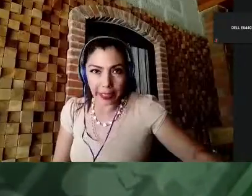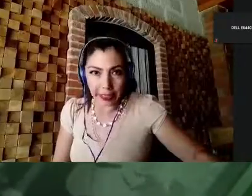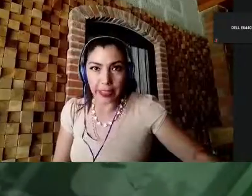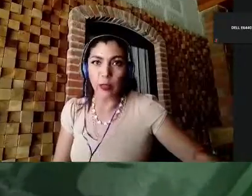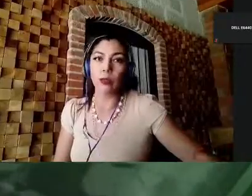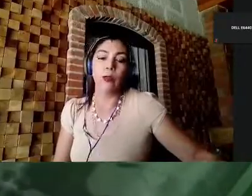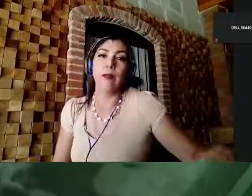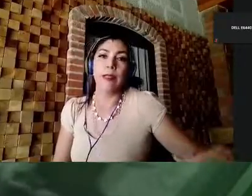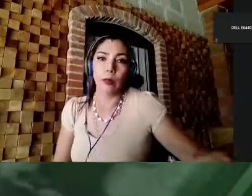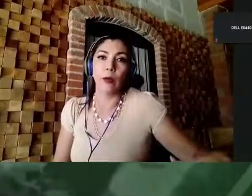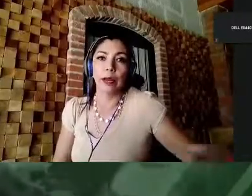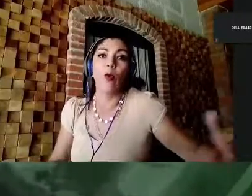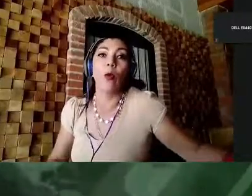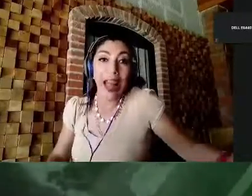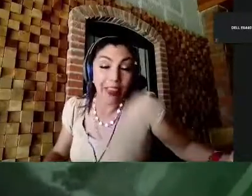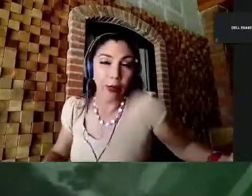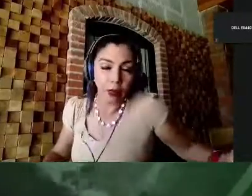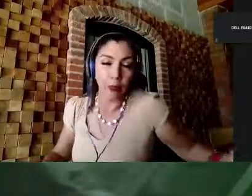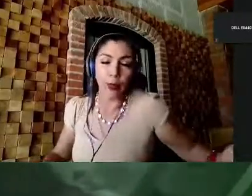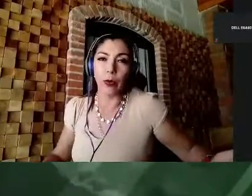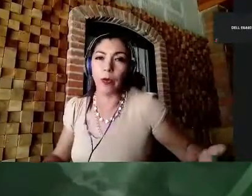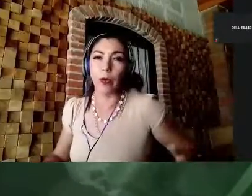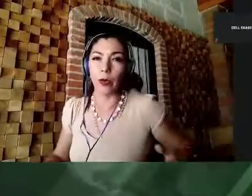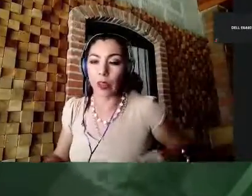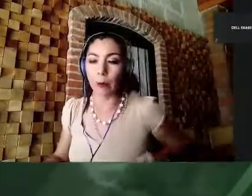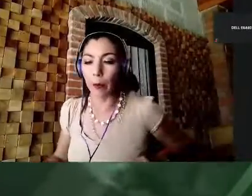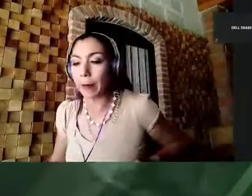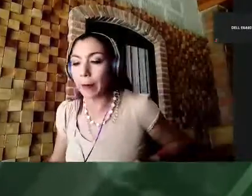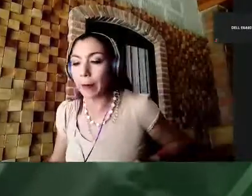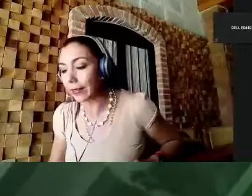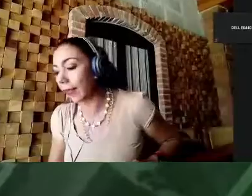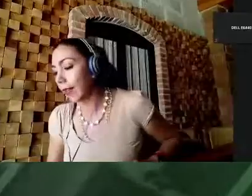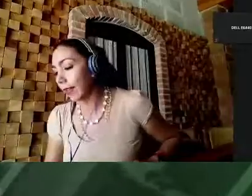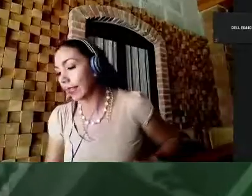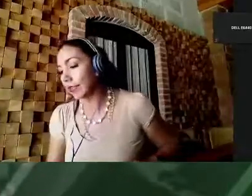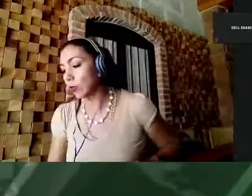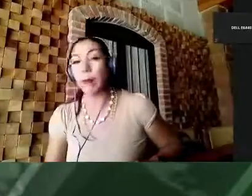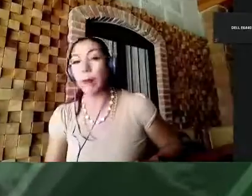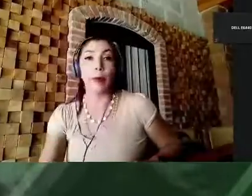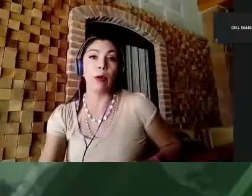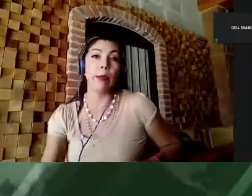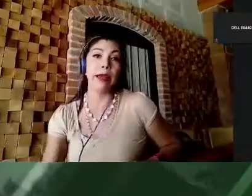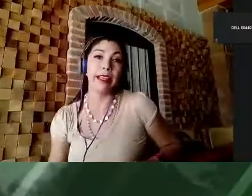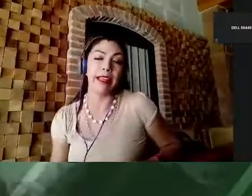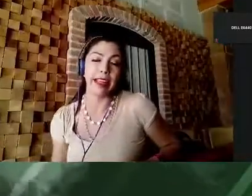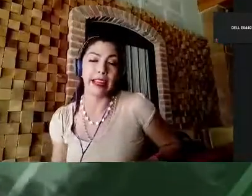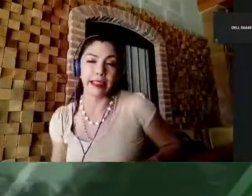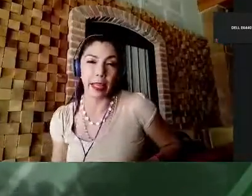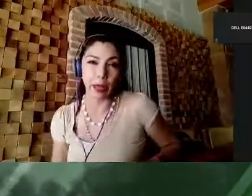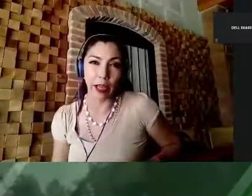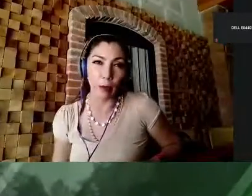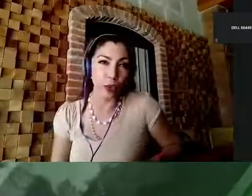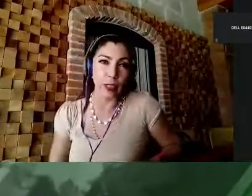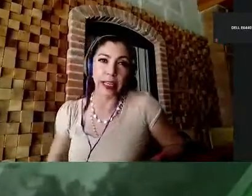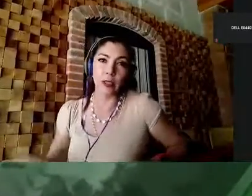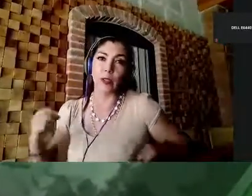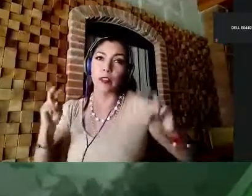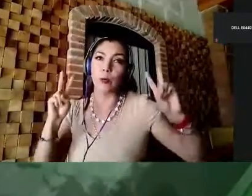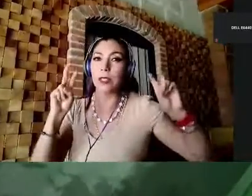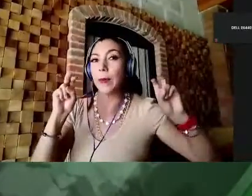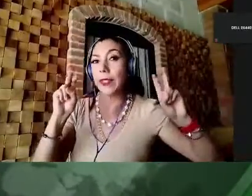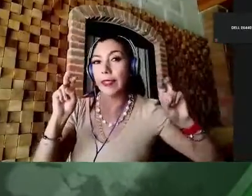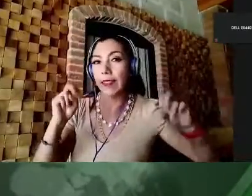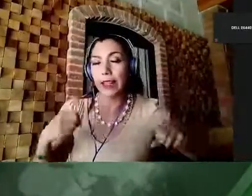los requisitos, no estaba siendo regulado por una autoridad propiamente, y ese es un grave problema que hay aquí en Querétaro, que hay muchos anexos